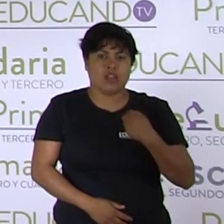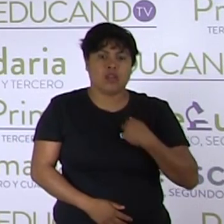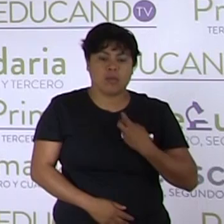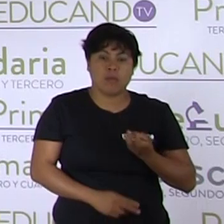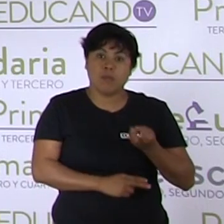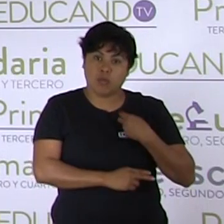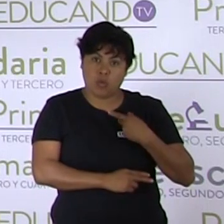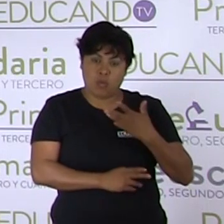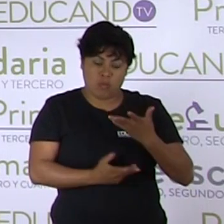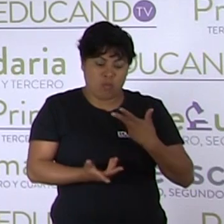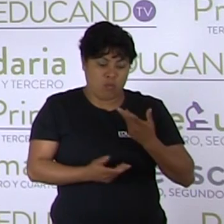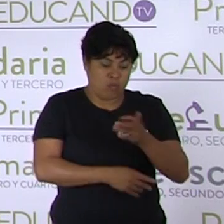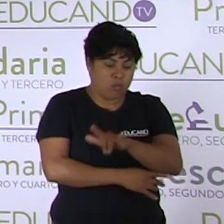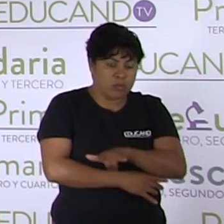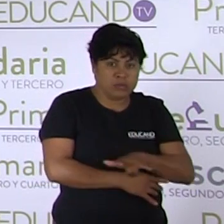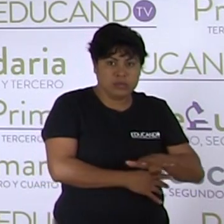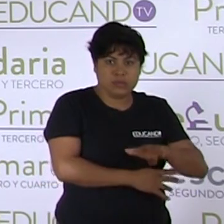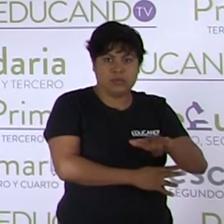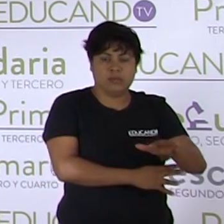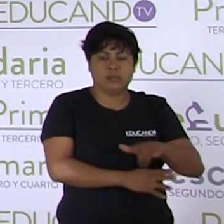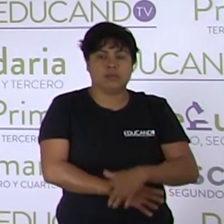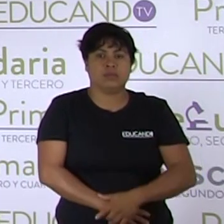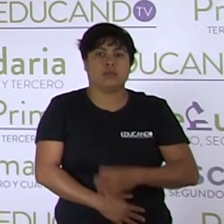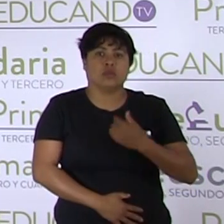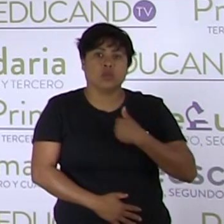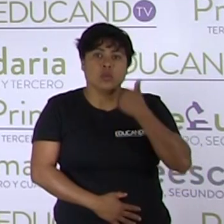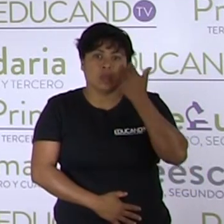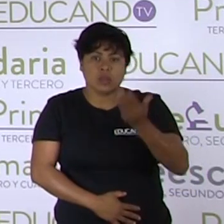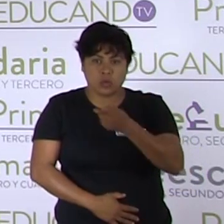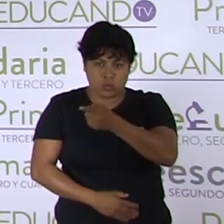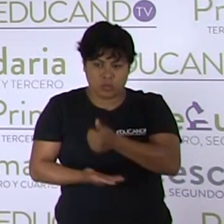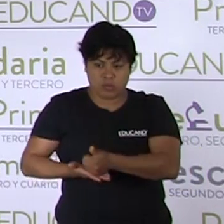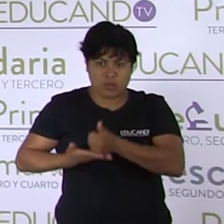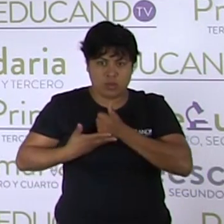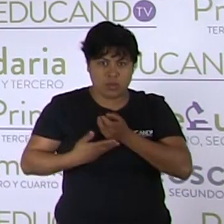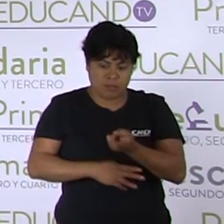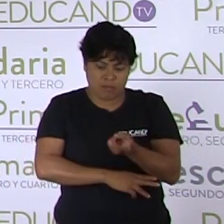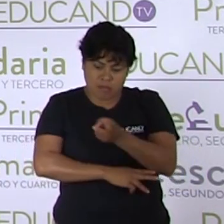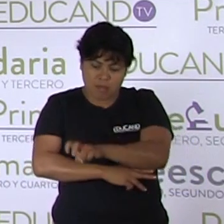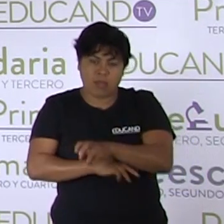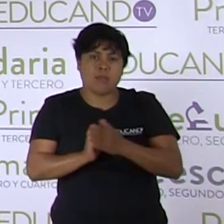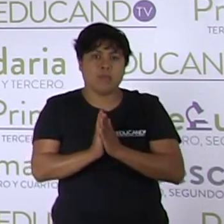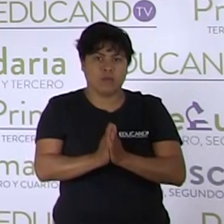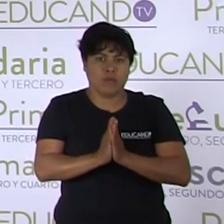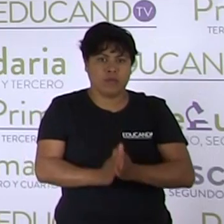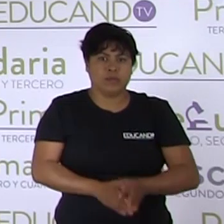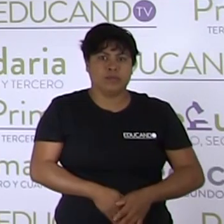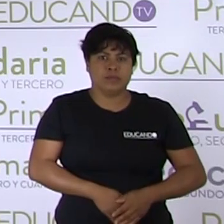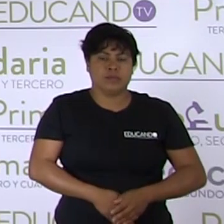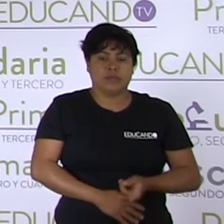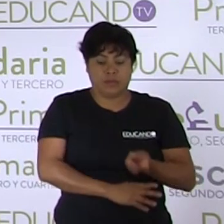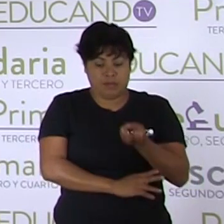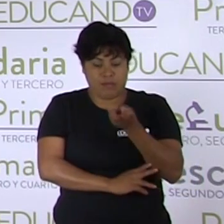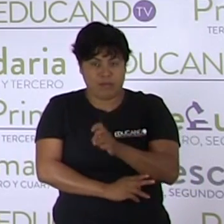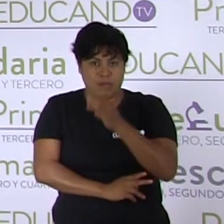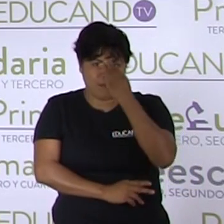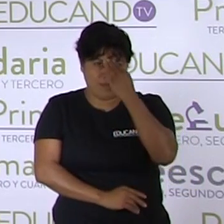a estacionar, entonces quiero que me ayudes, bájate por favor. Se baja el